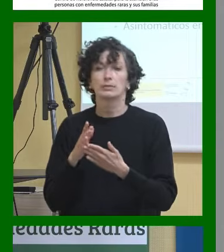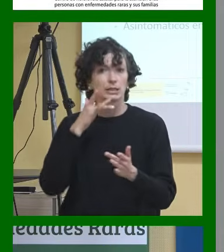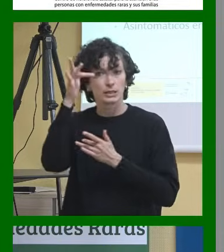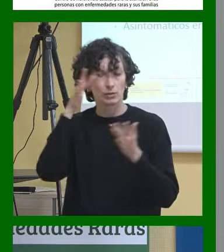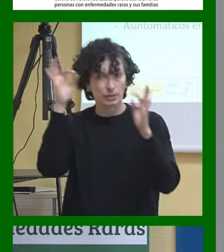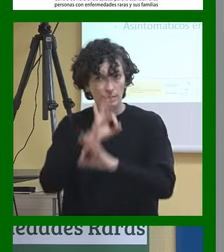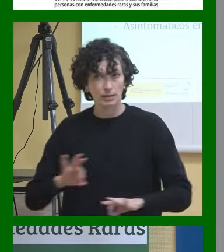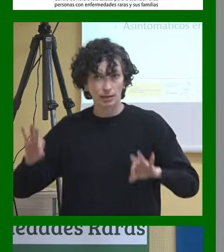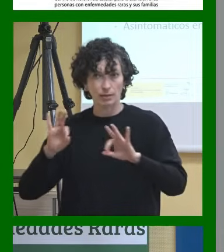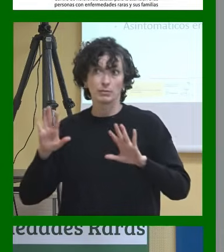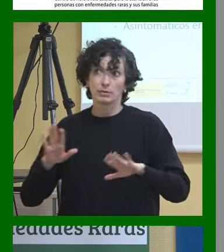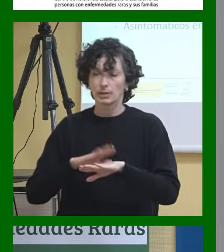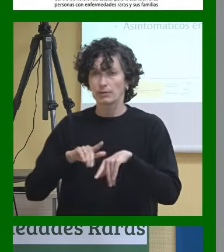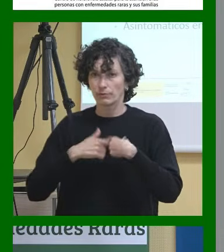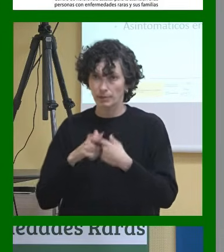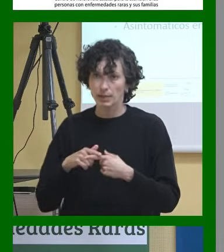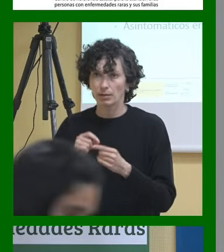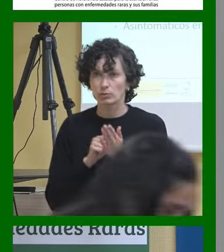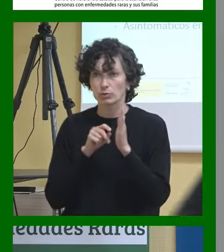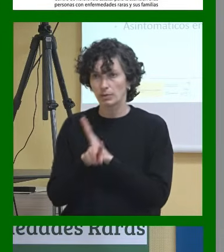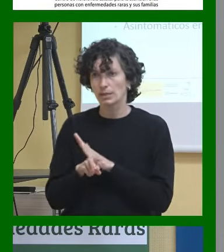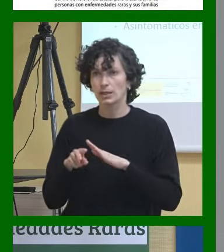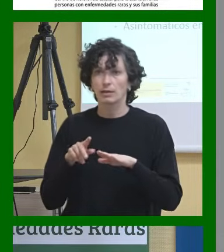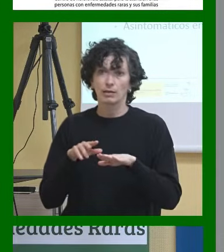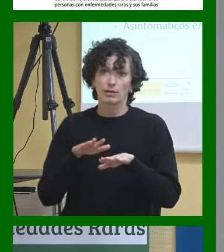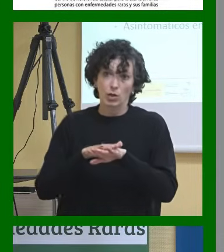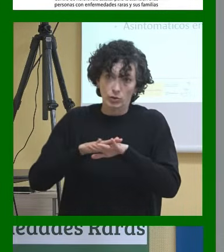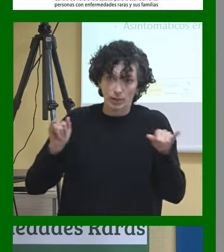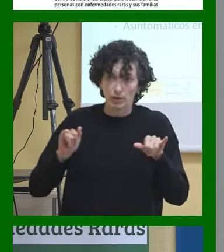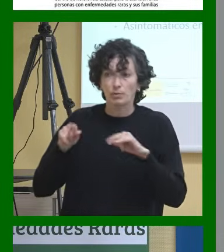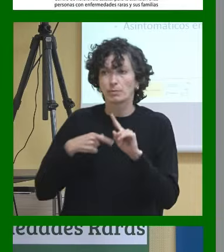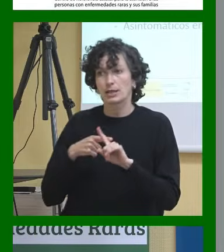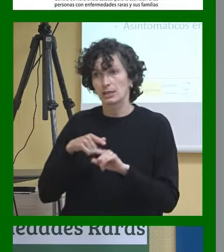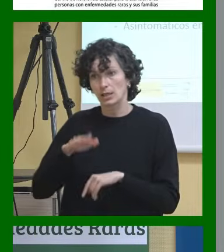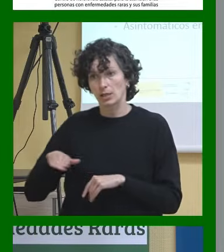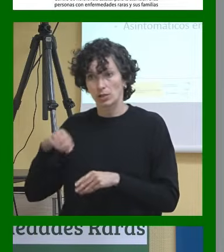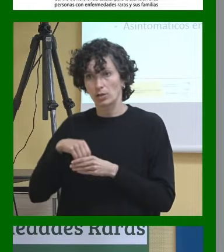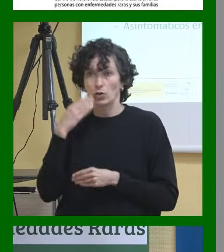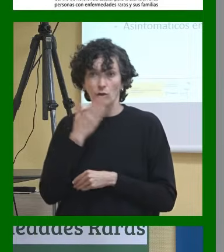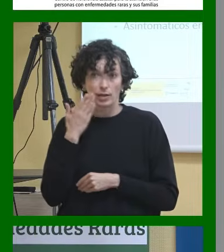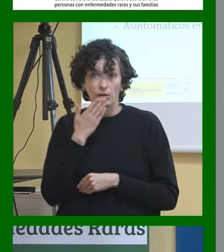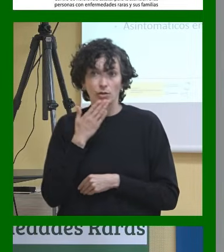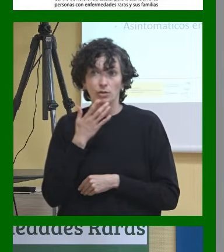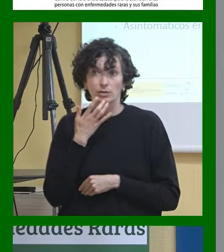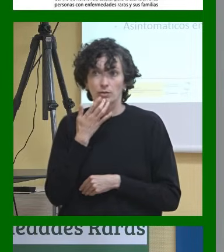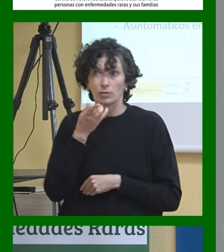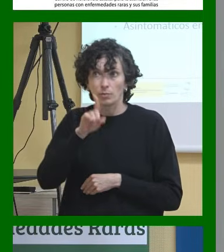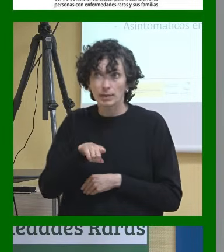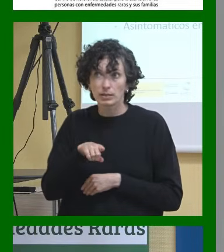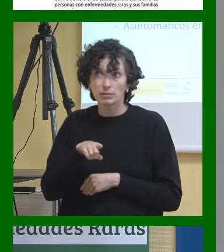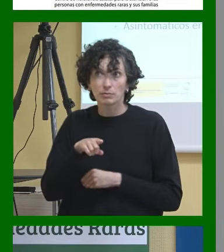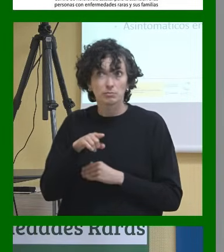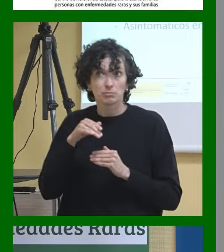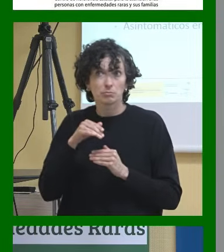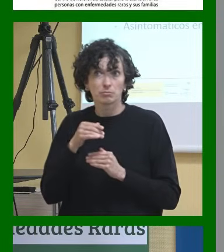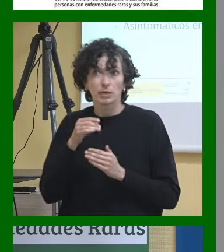es para una familia, tanto a nivel de conciliación familiar como los peques en el cole, que están malos cada menos de un mes, ¿no? Y